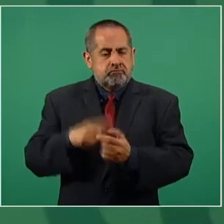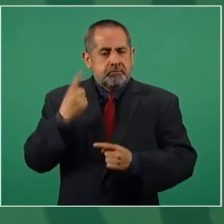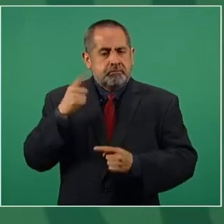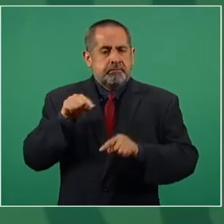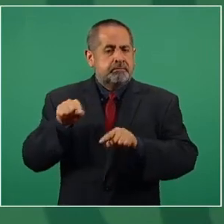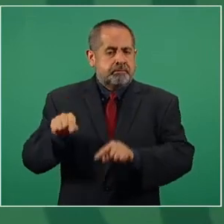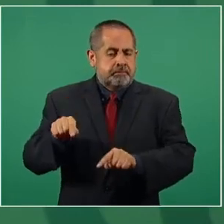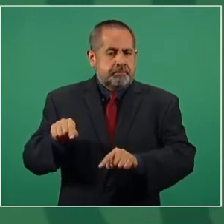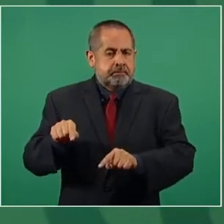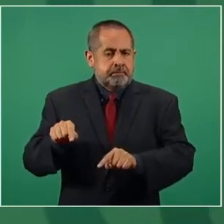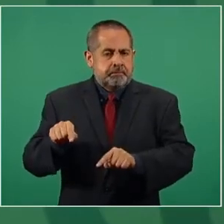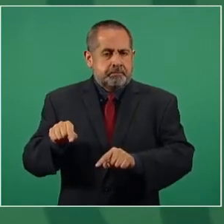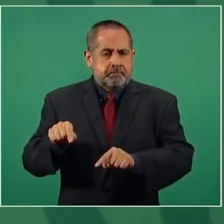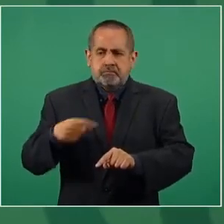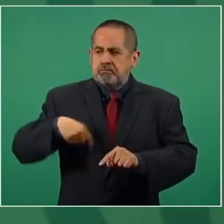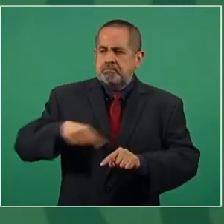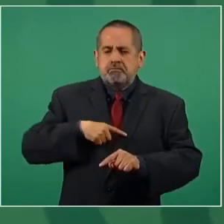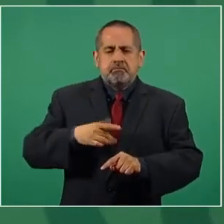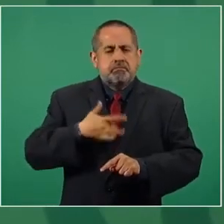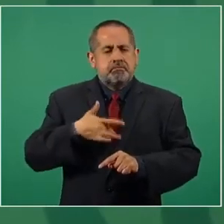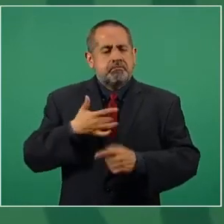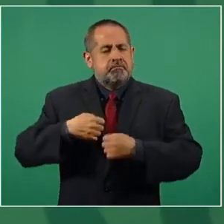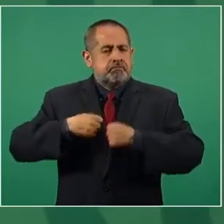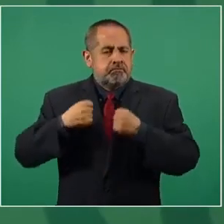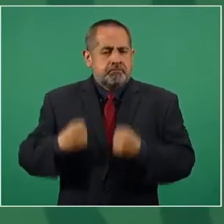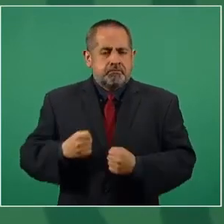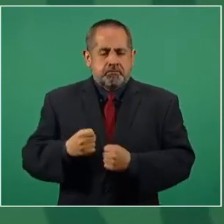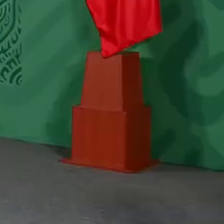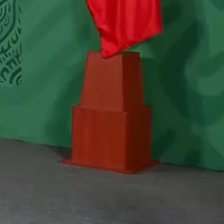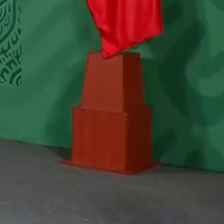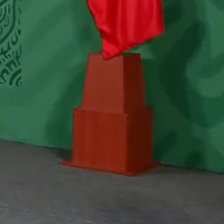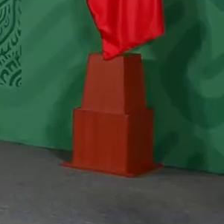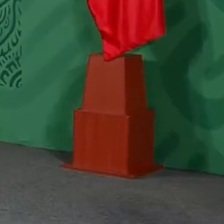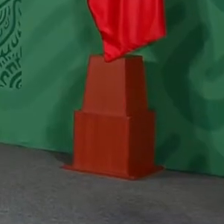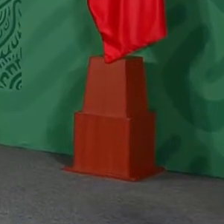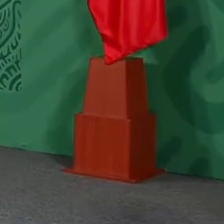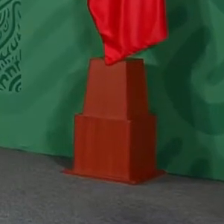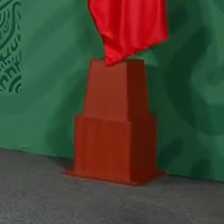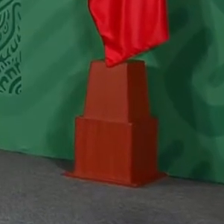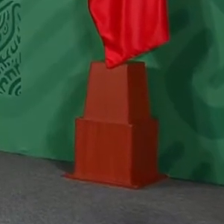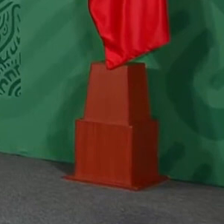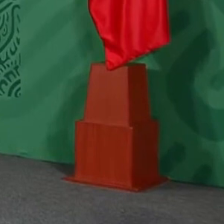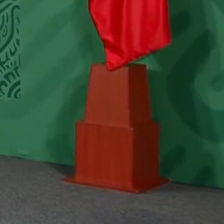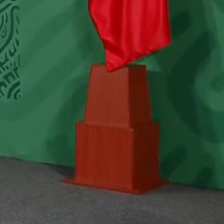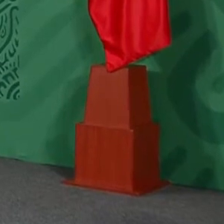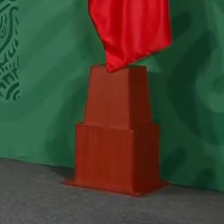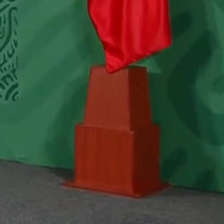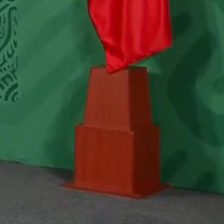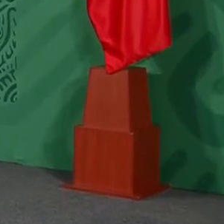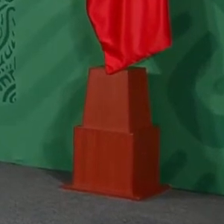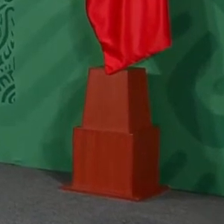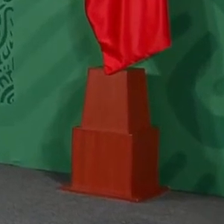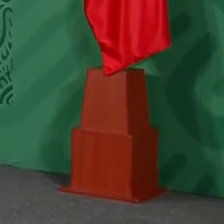para nuestro país, para hacer valer su soberanía,